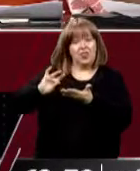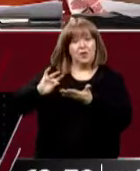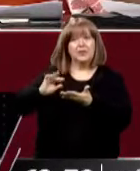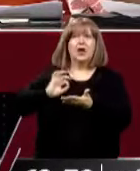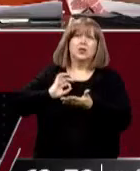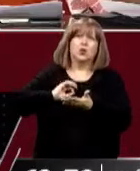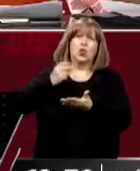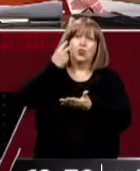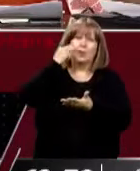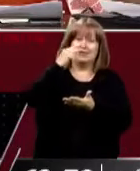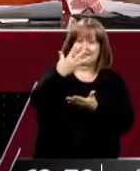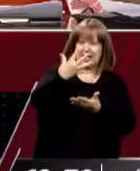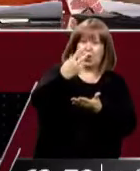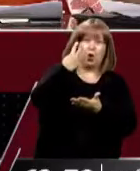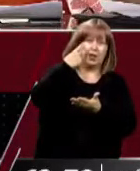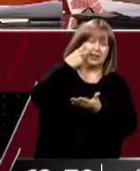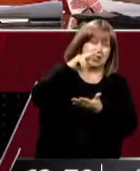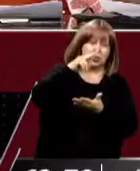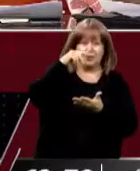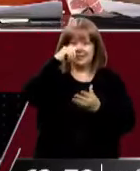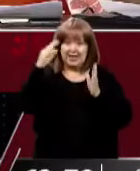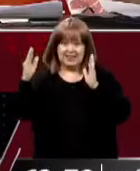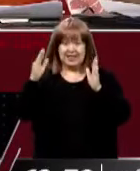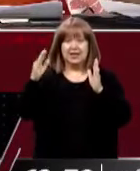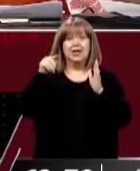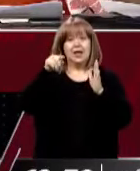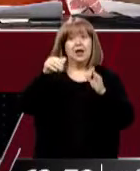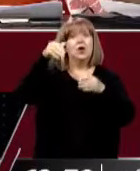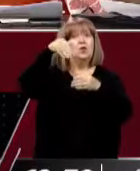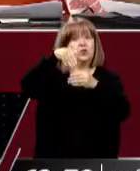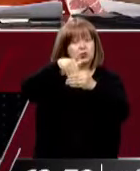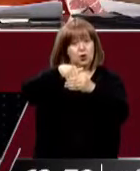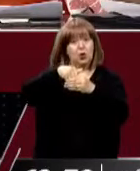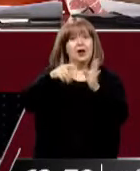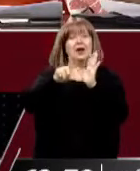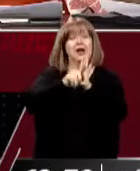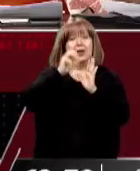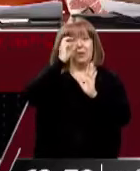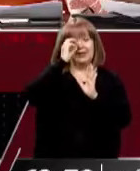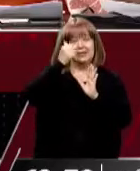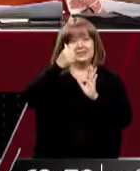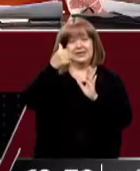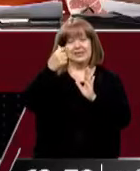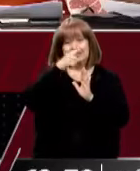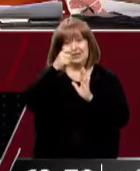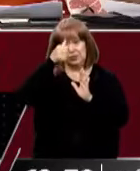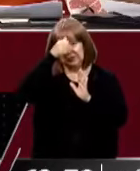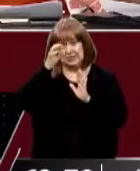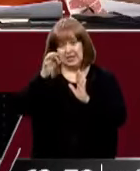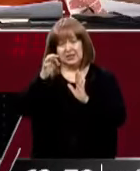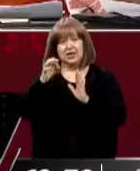el 2005 al 2007, fue uno de los que votó la ley 2660, que fue presentada